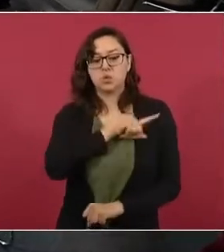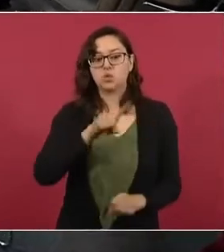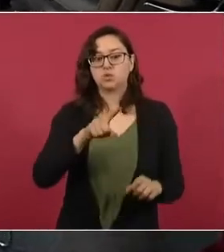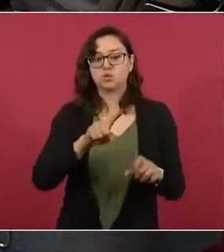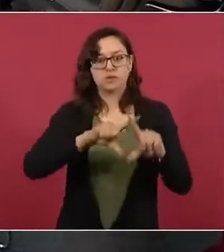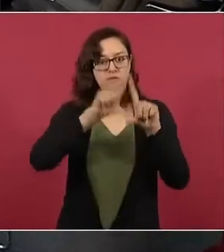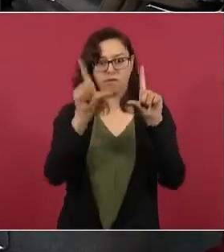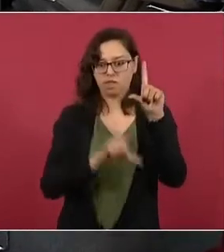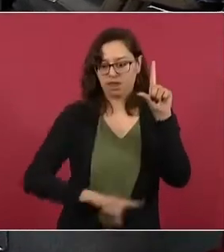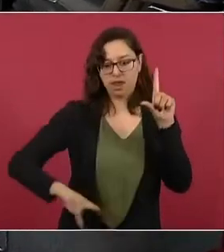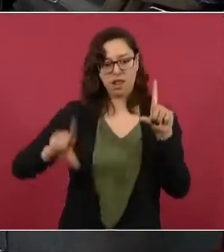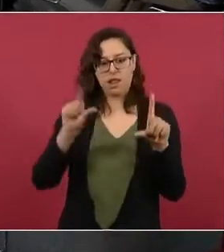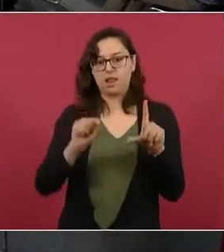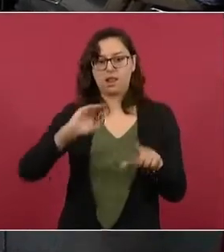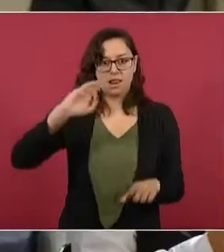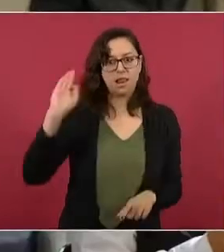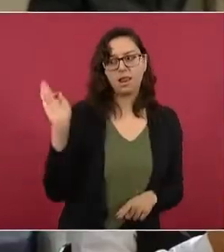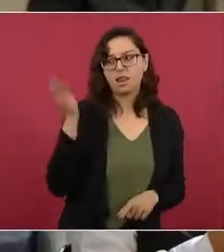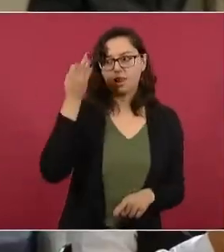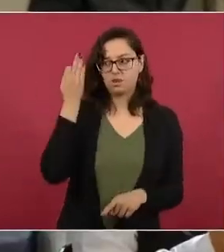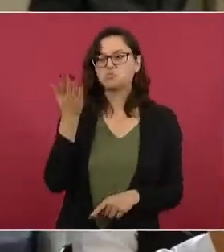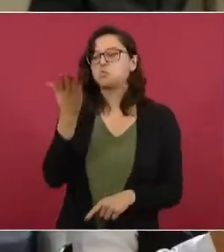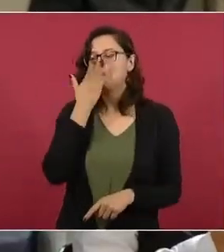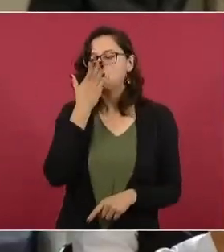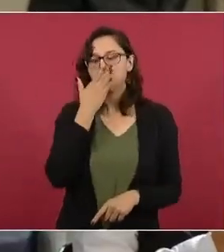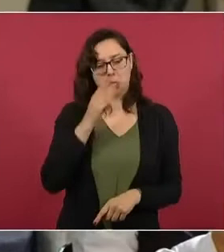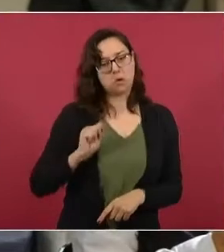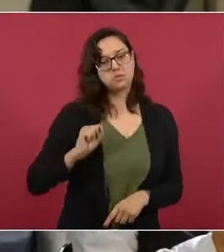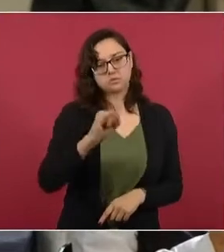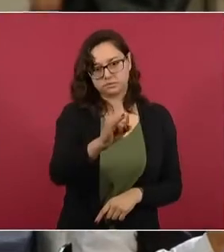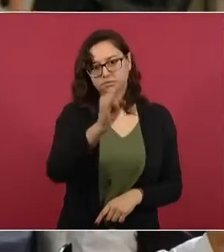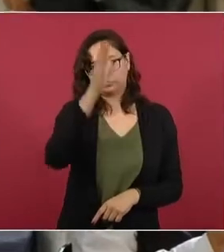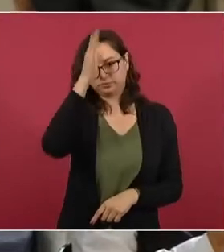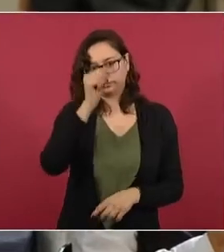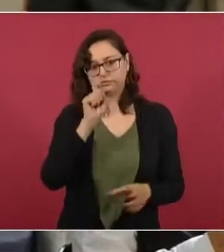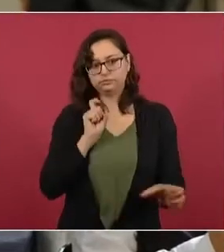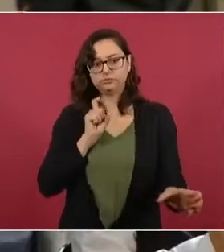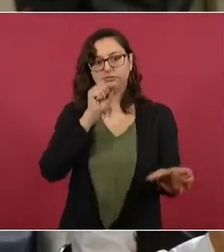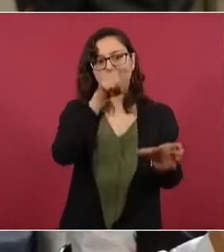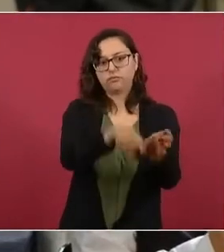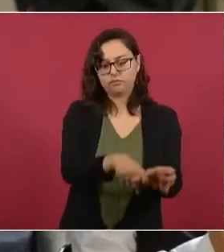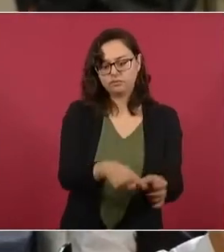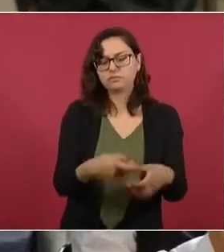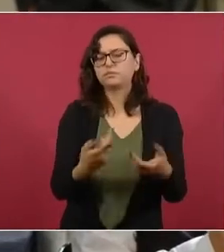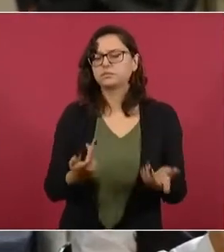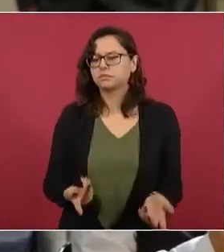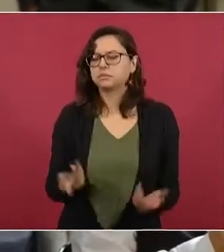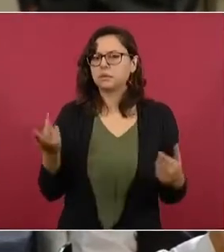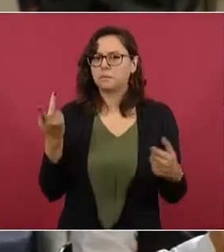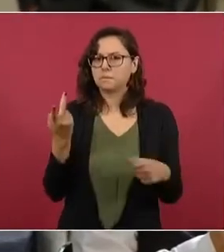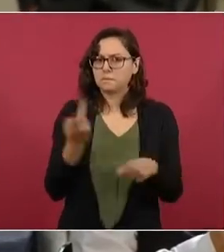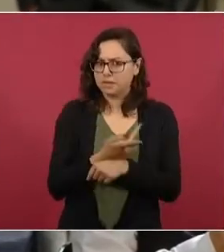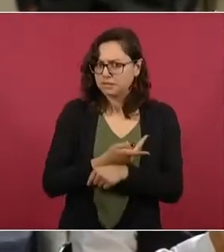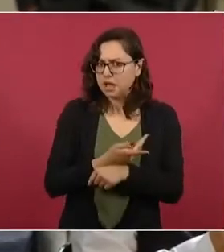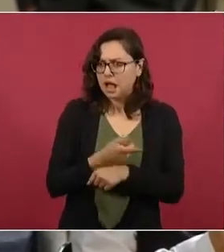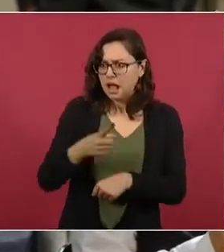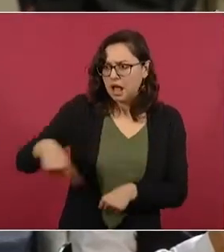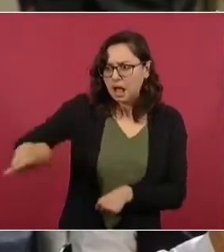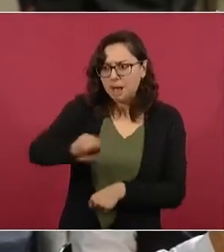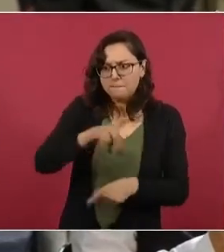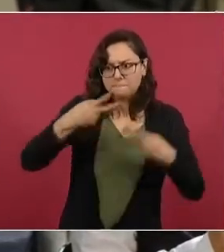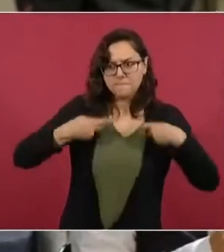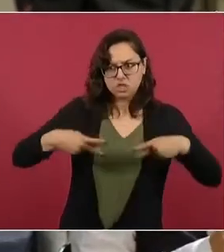pues preguntarle, ahorita comentaba que no va a haber afectación a los trabajadores. ¿Cuáles serían las implicaciones para